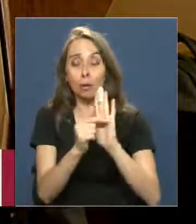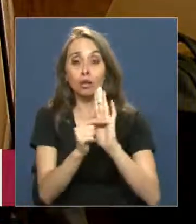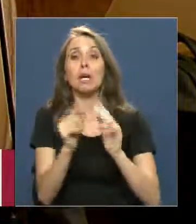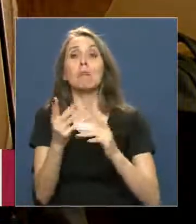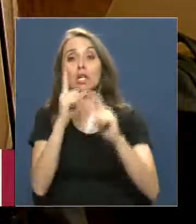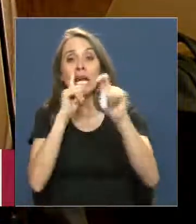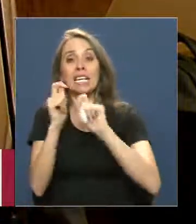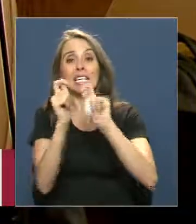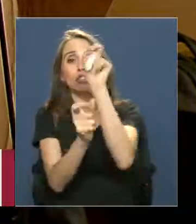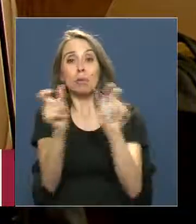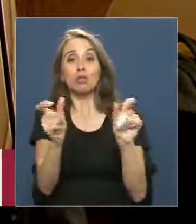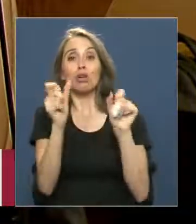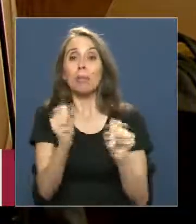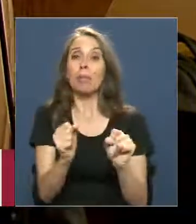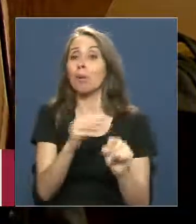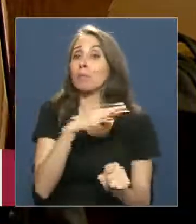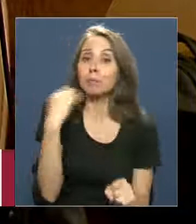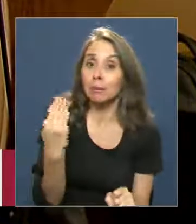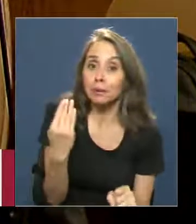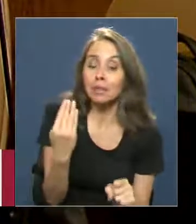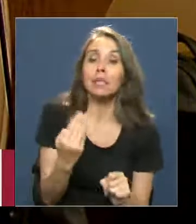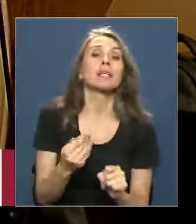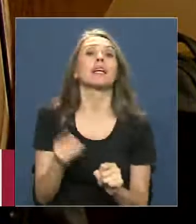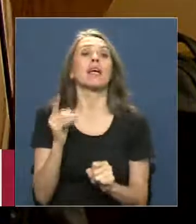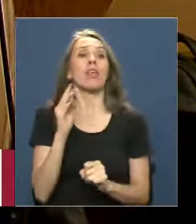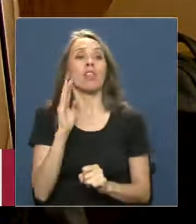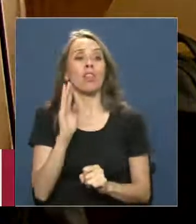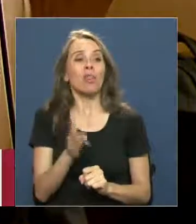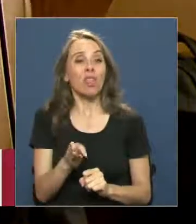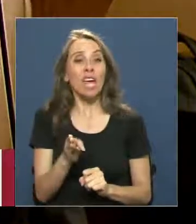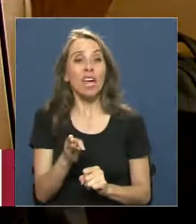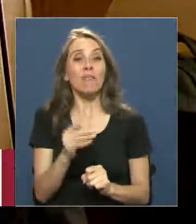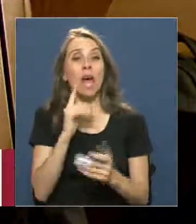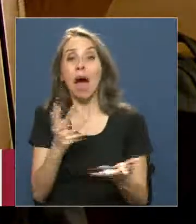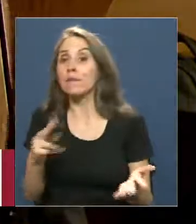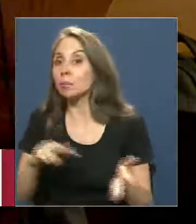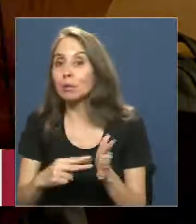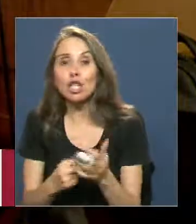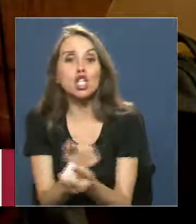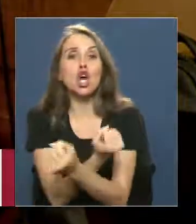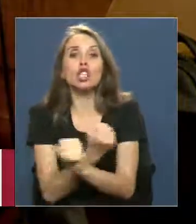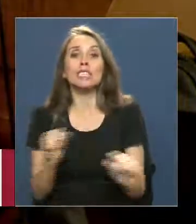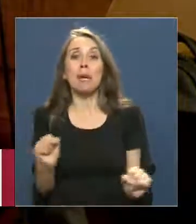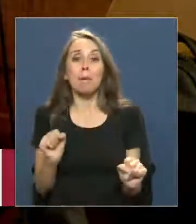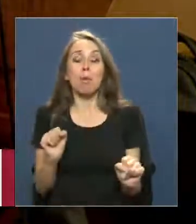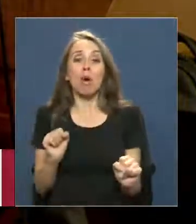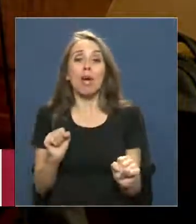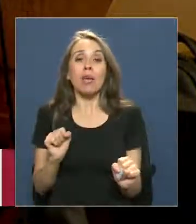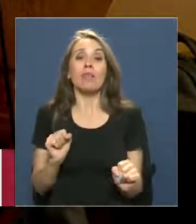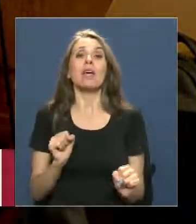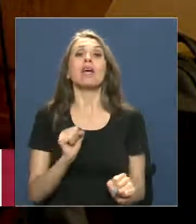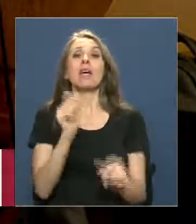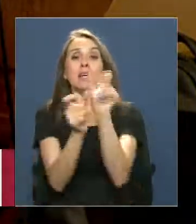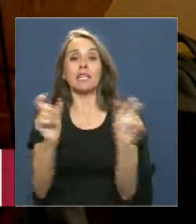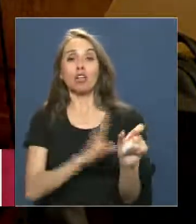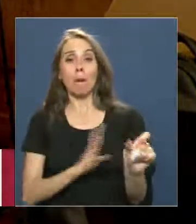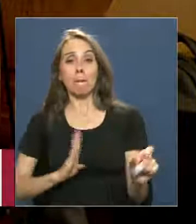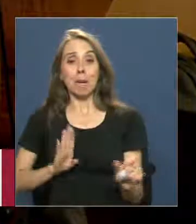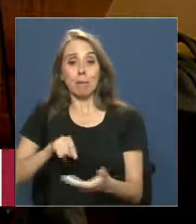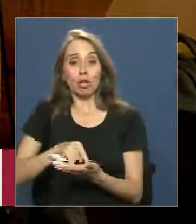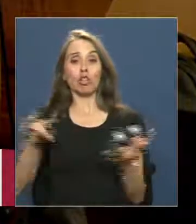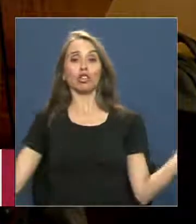se debe generar como efecto el entorpecimiento o la imposibilidad de que este Congreso Nacional se reúna para